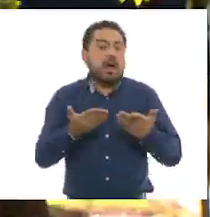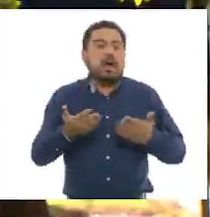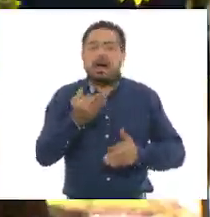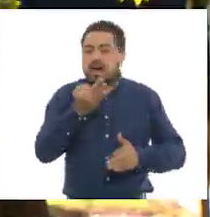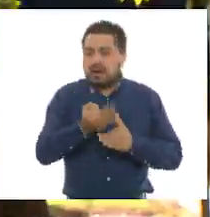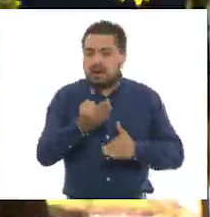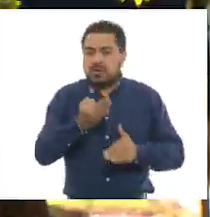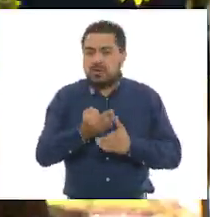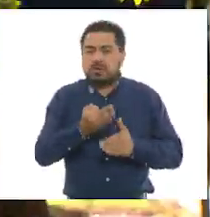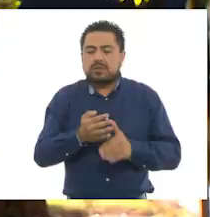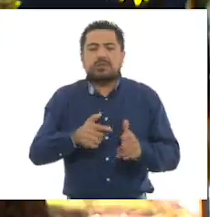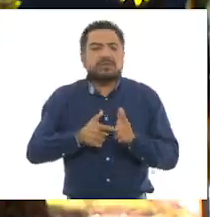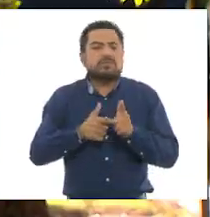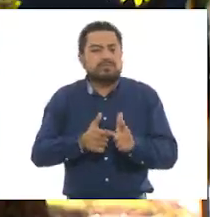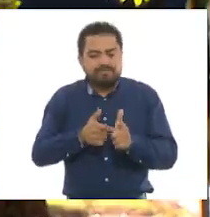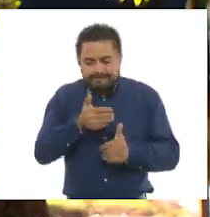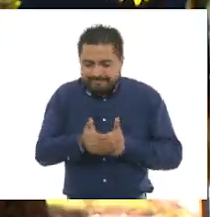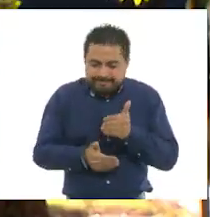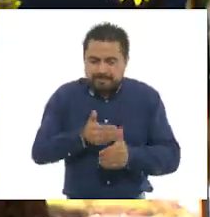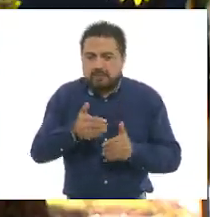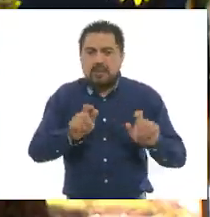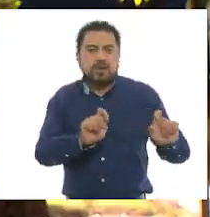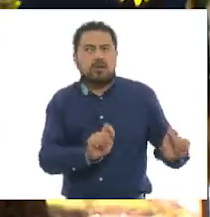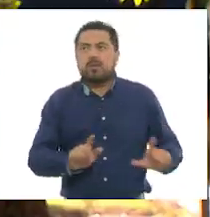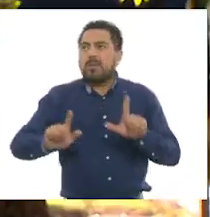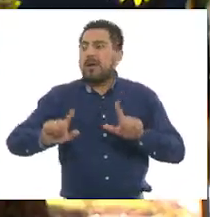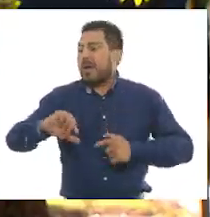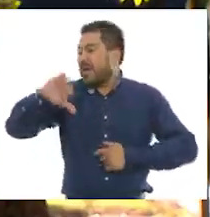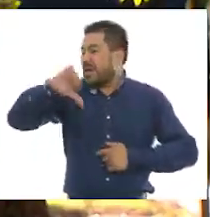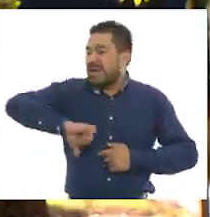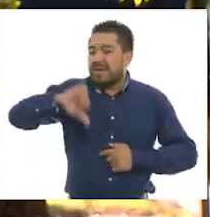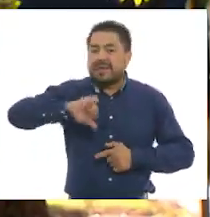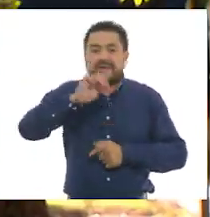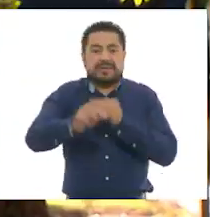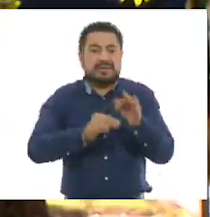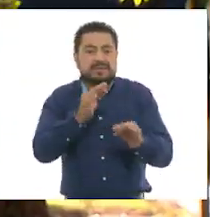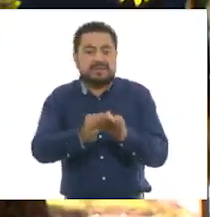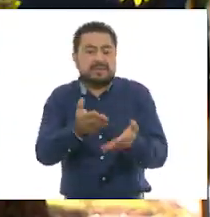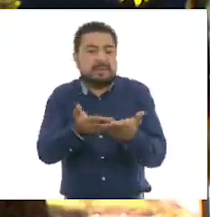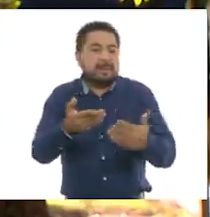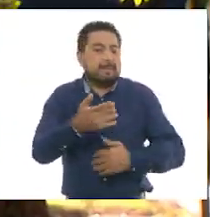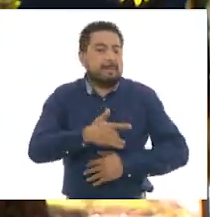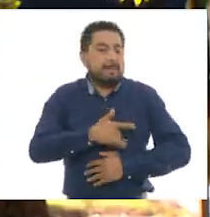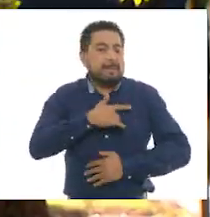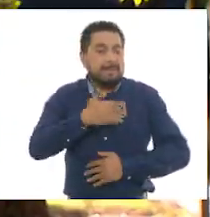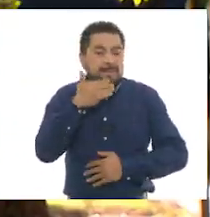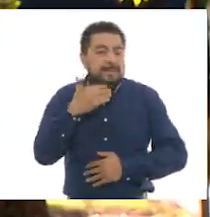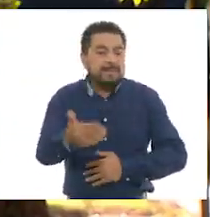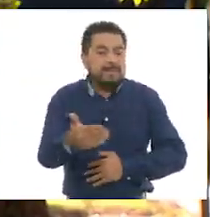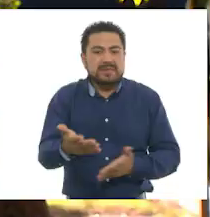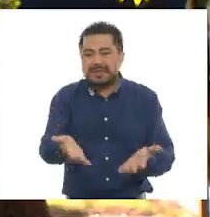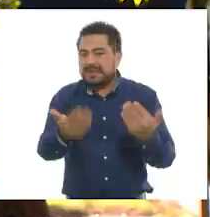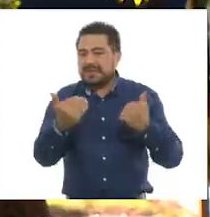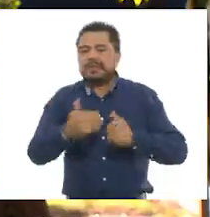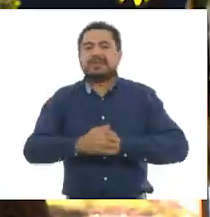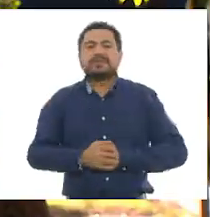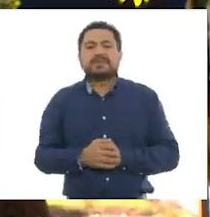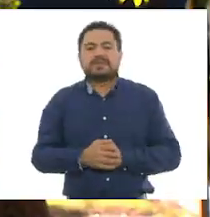es momento de seguir con el programa de hoy. ¿Listas? ¿Listos?